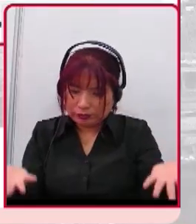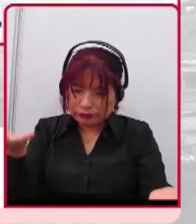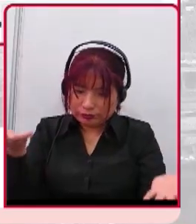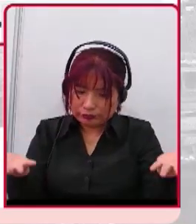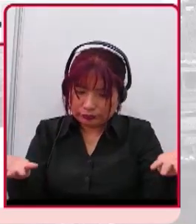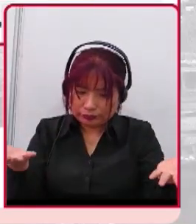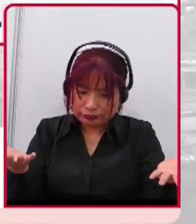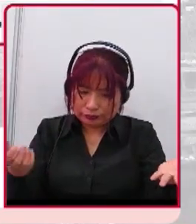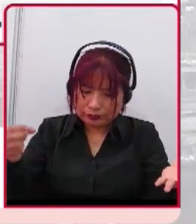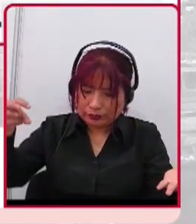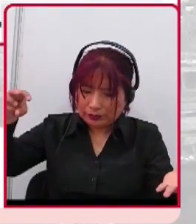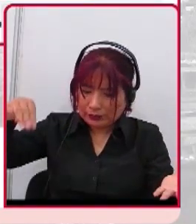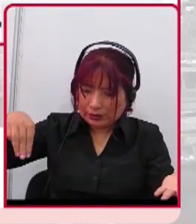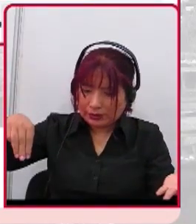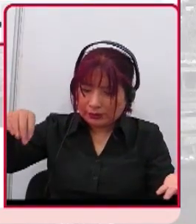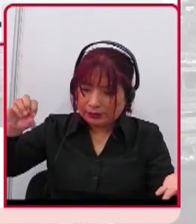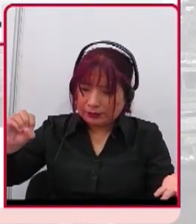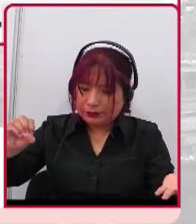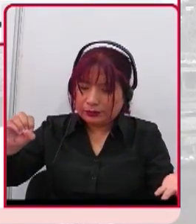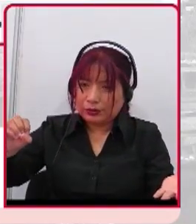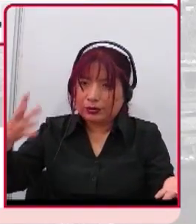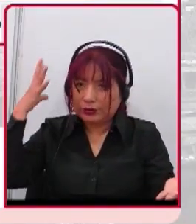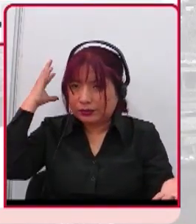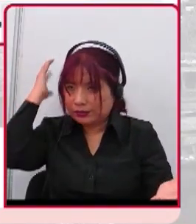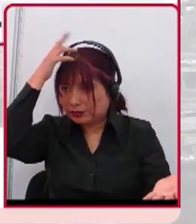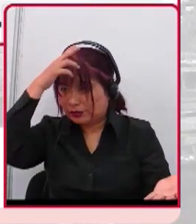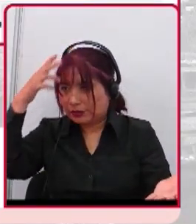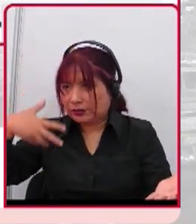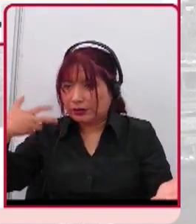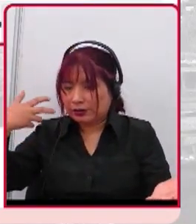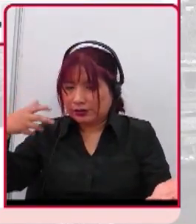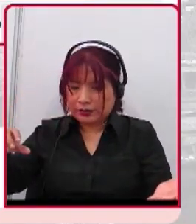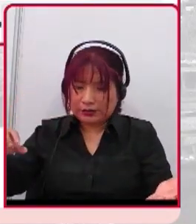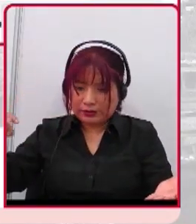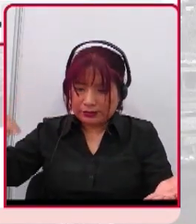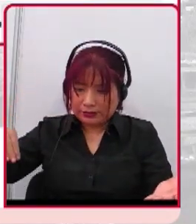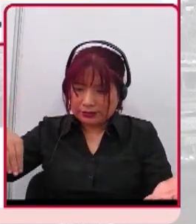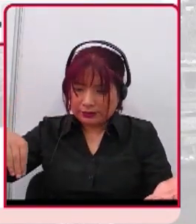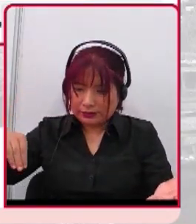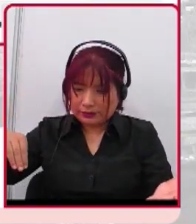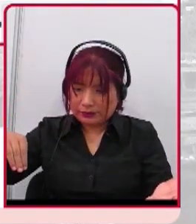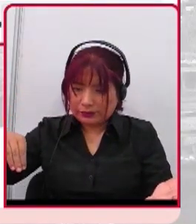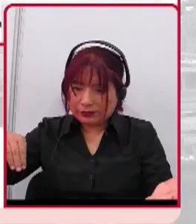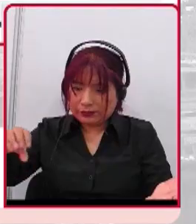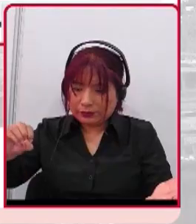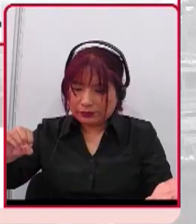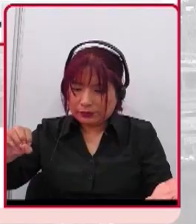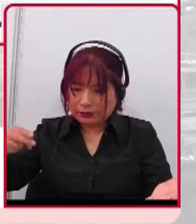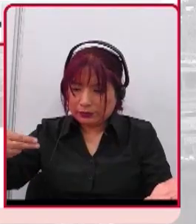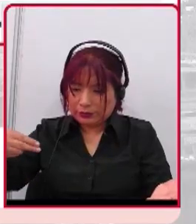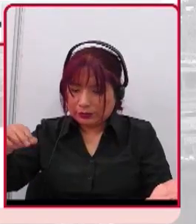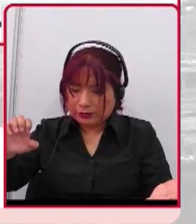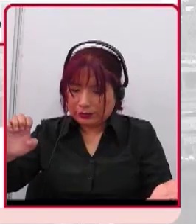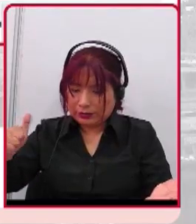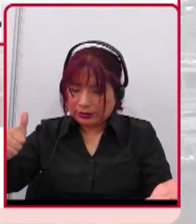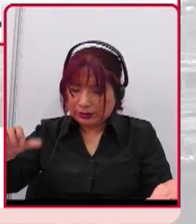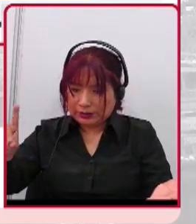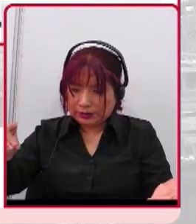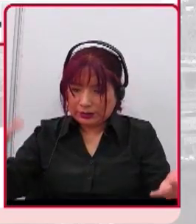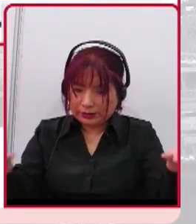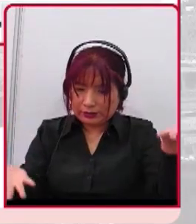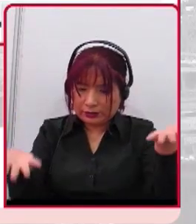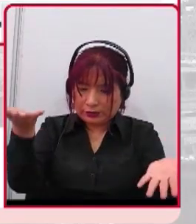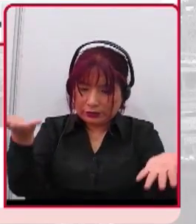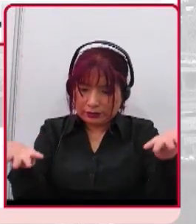moli fresca también estaba alrededor de 0.014. ¿no? Entonces, con el objetivo de qué, pues, ¿no?